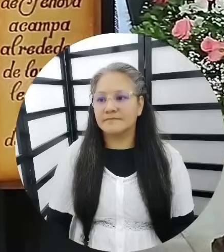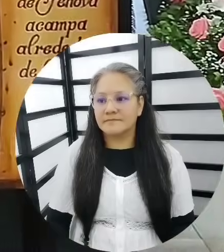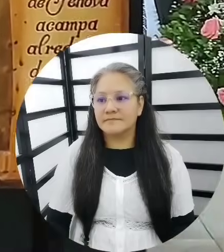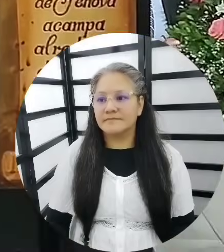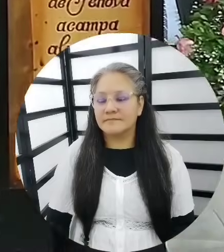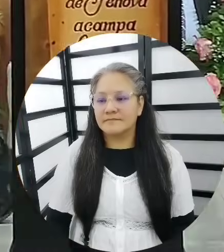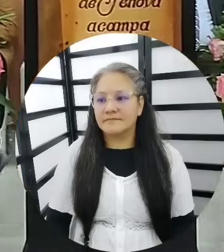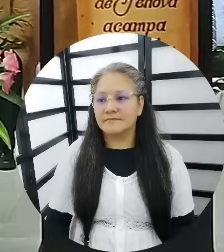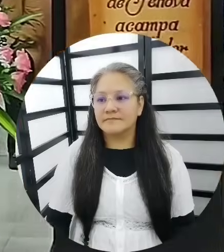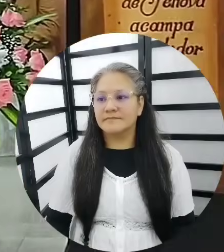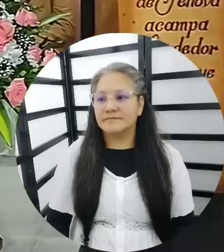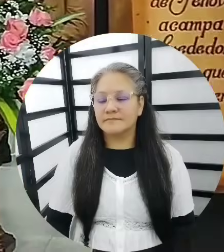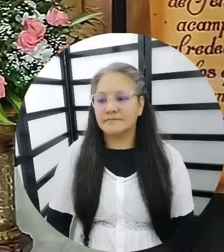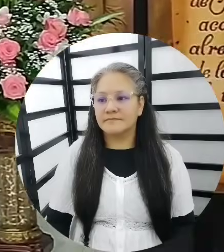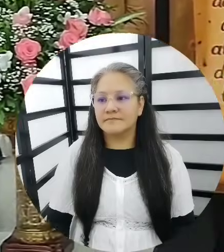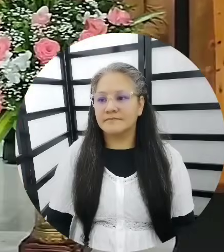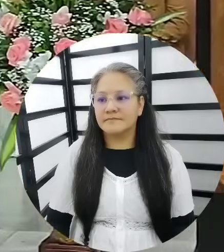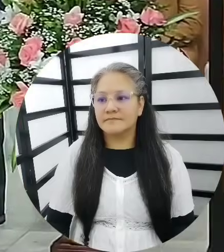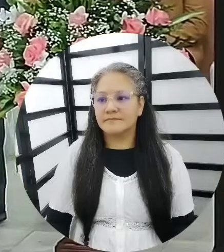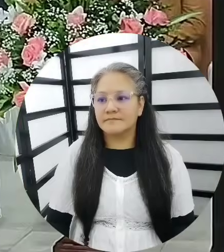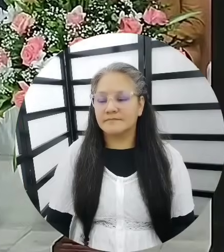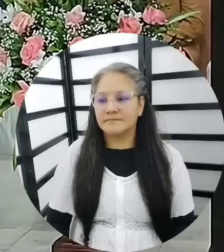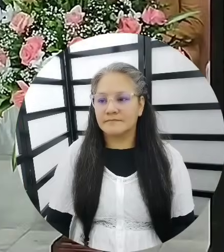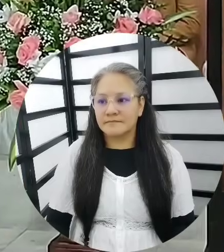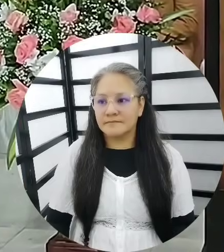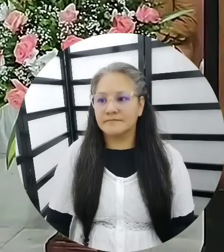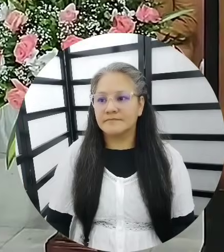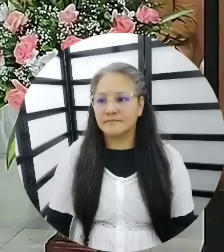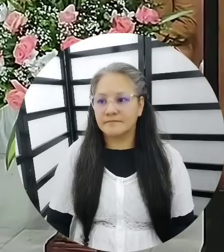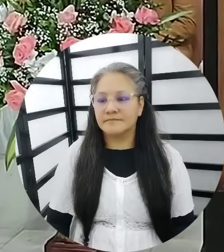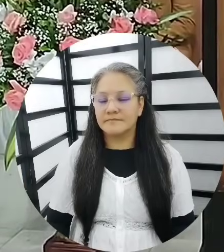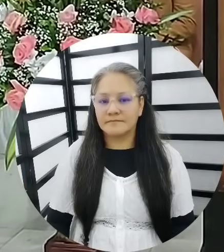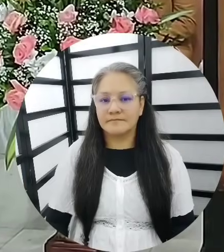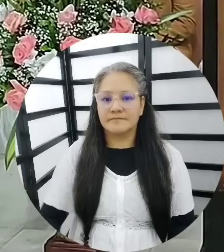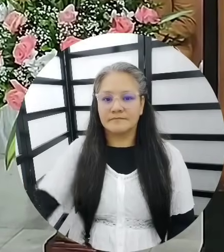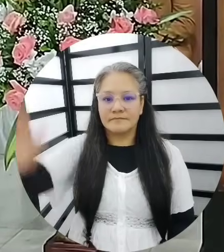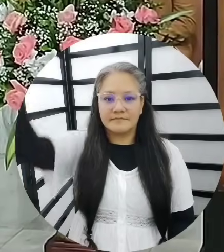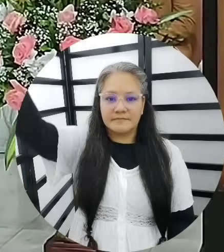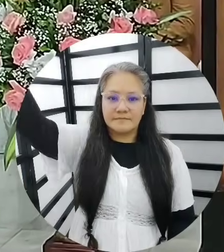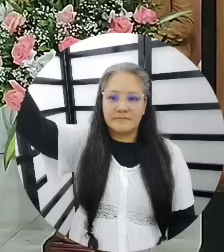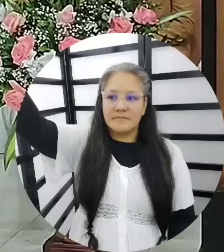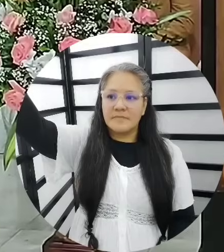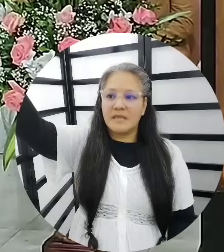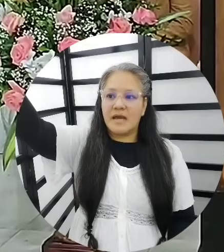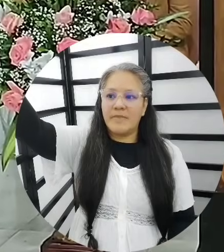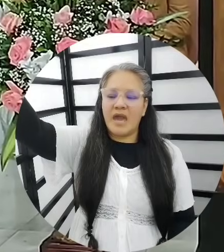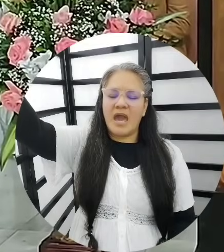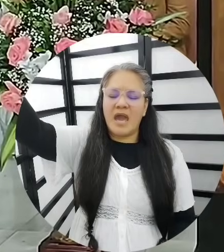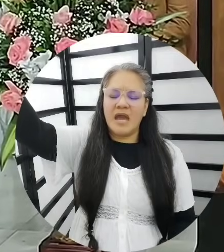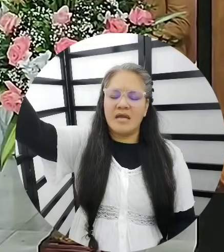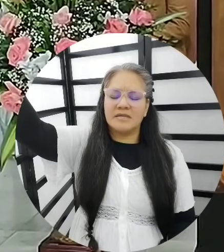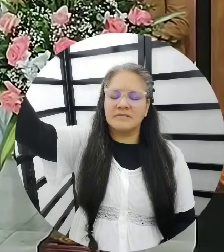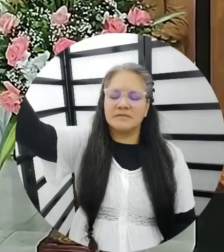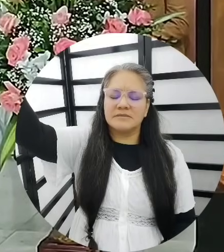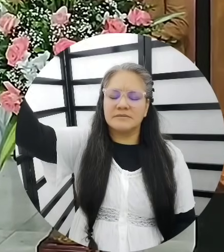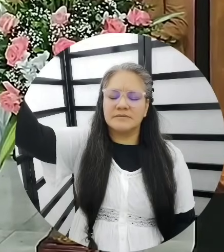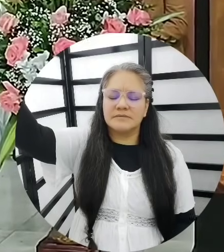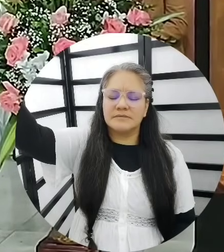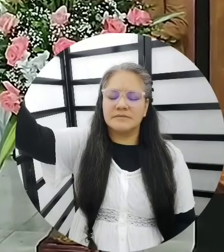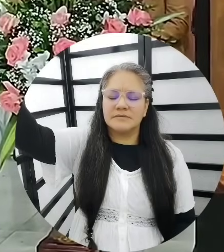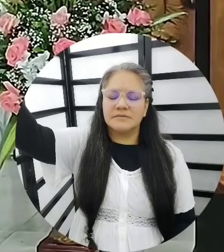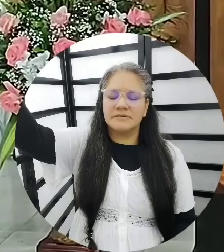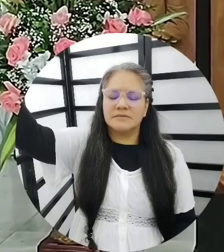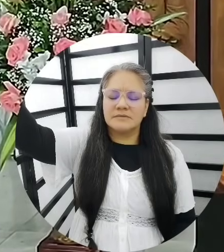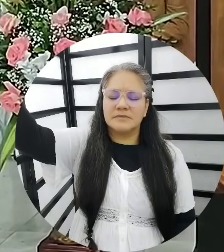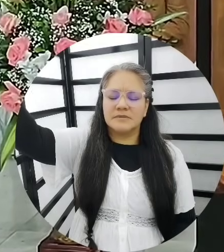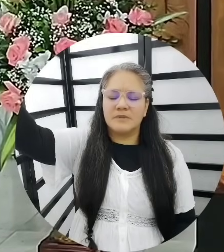diablo está allí para hacer daño. Pero cuando estamos con el Señor, el diablo y los demonios